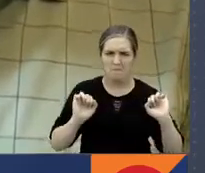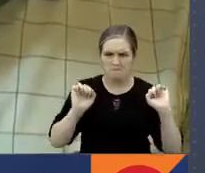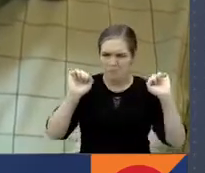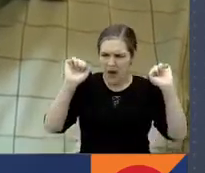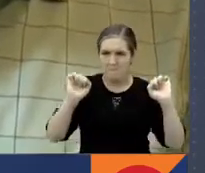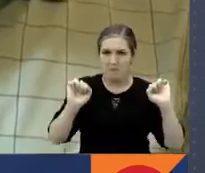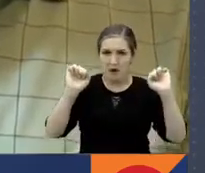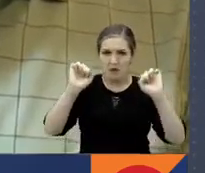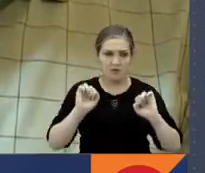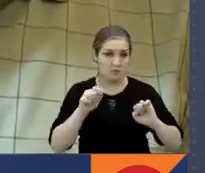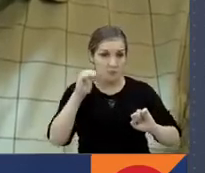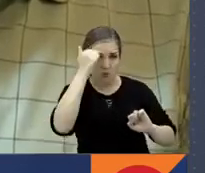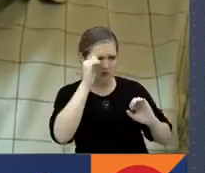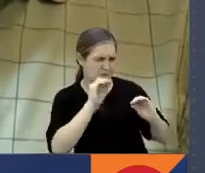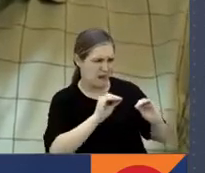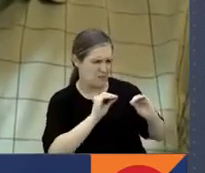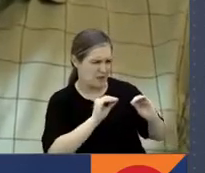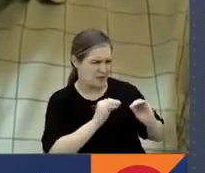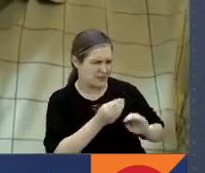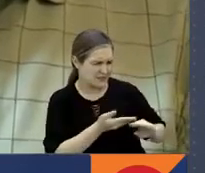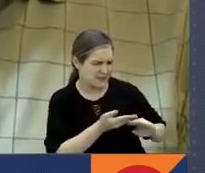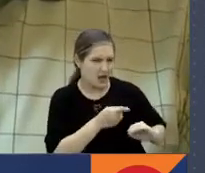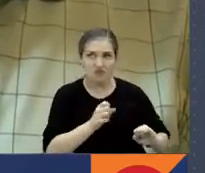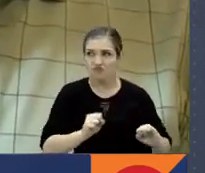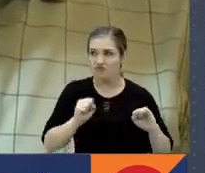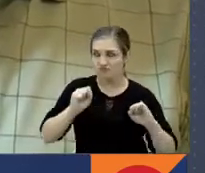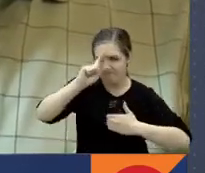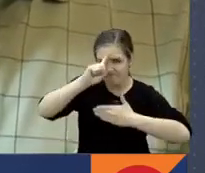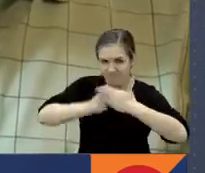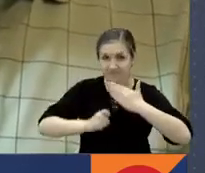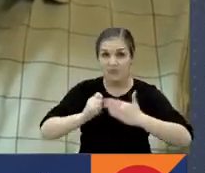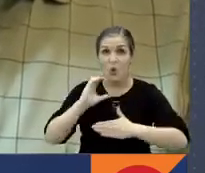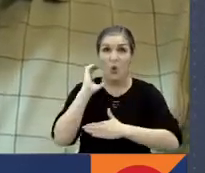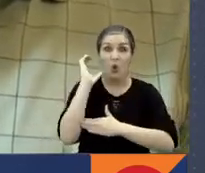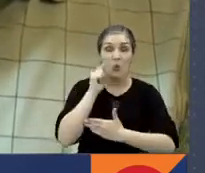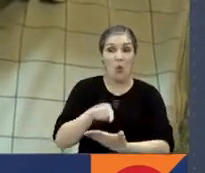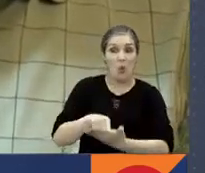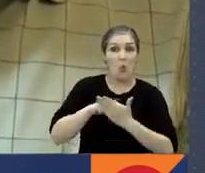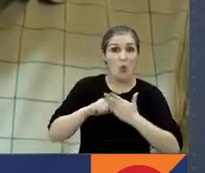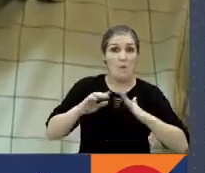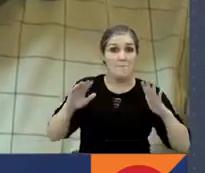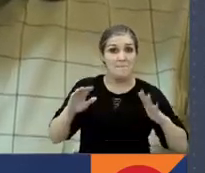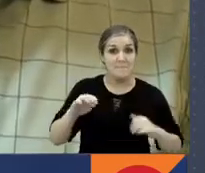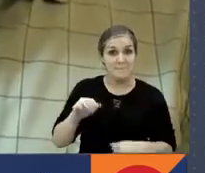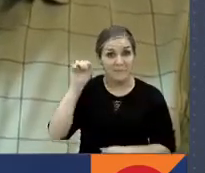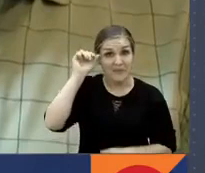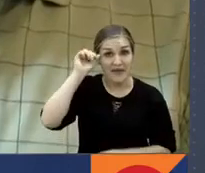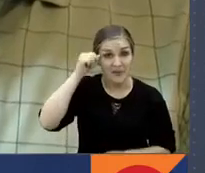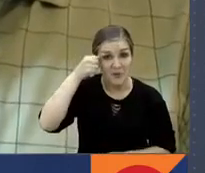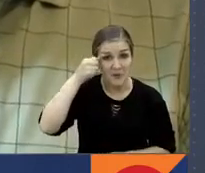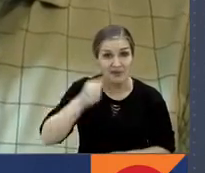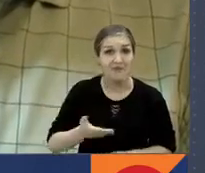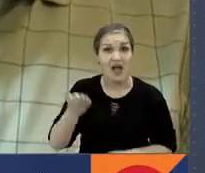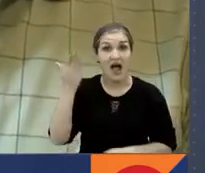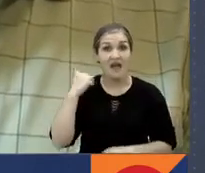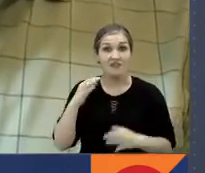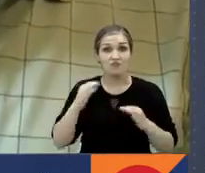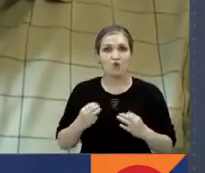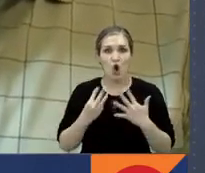Arrieta con estos deportistas que comienzan para Colombia el recorrido. Recuerden, eran 8, simplemente estamos con